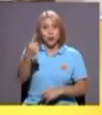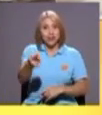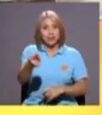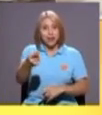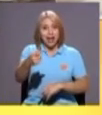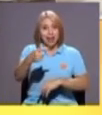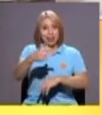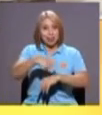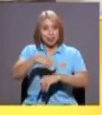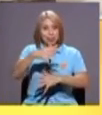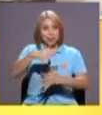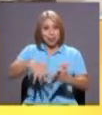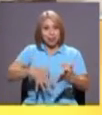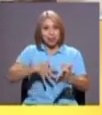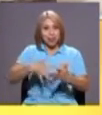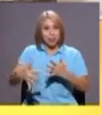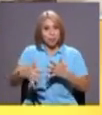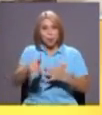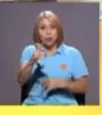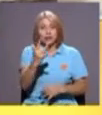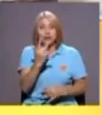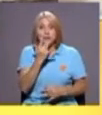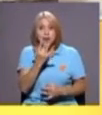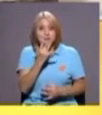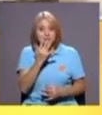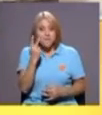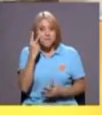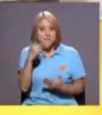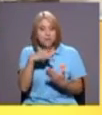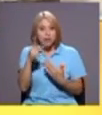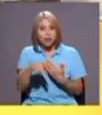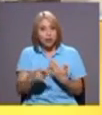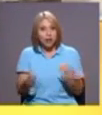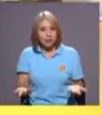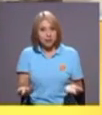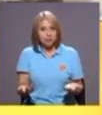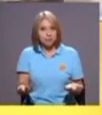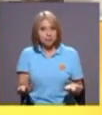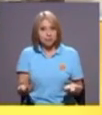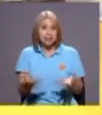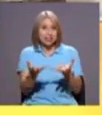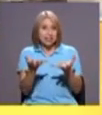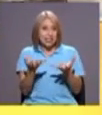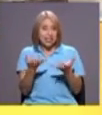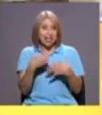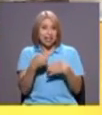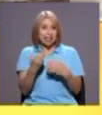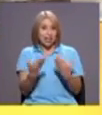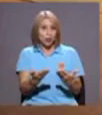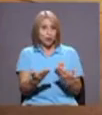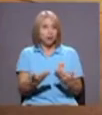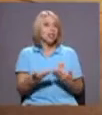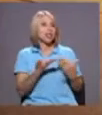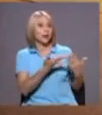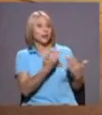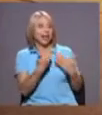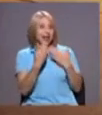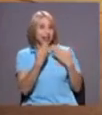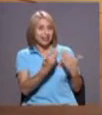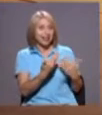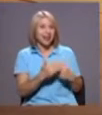tiempos que ellos prefieran, nos acompañen si nos quieren hacer ese favor, y a usted